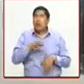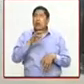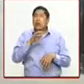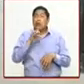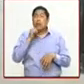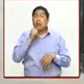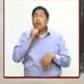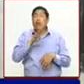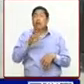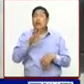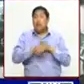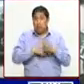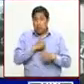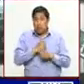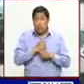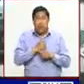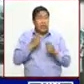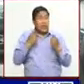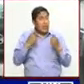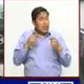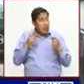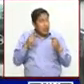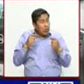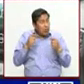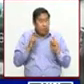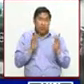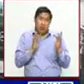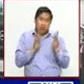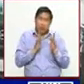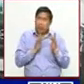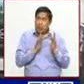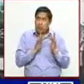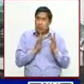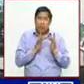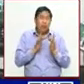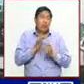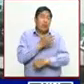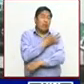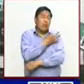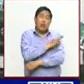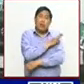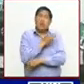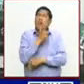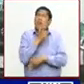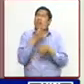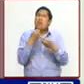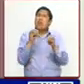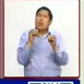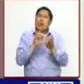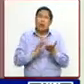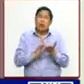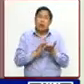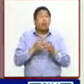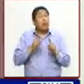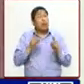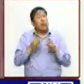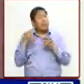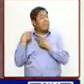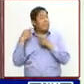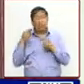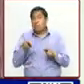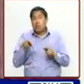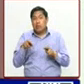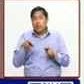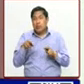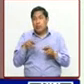tiene la cónyuge, se ha tratado, reitero, de contactar a la farmacéutica o a la persona. Lamentablemente es responsable